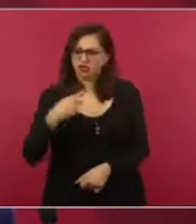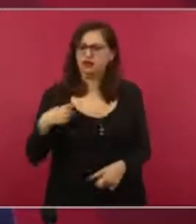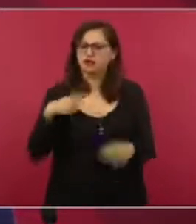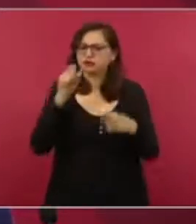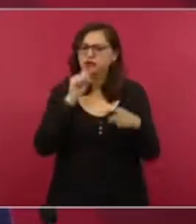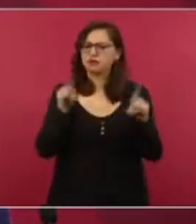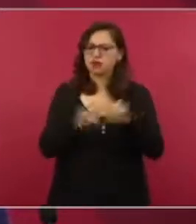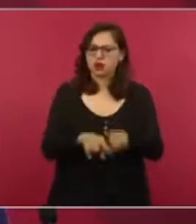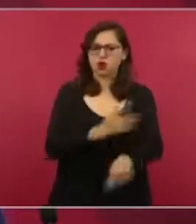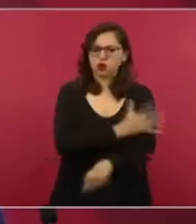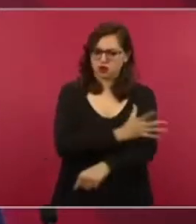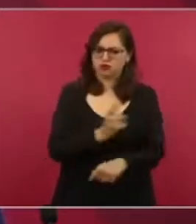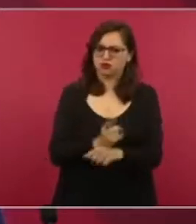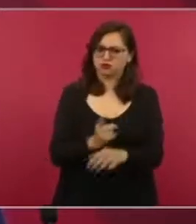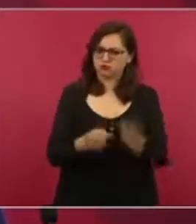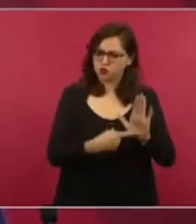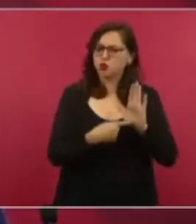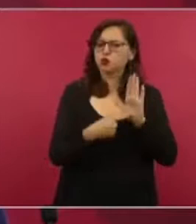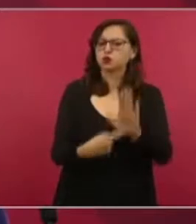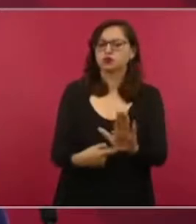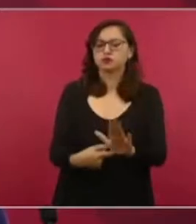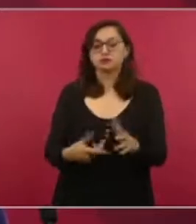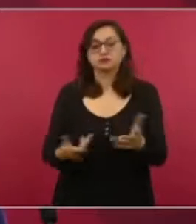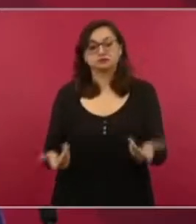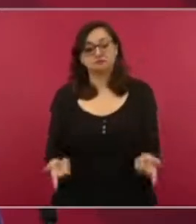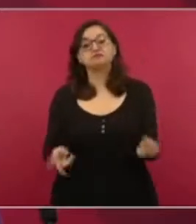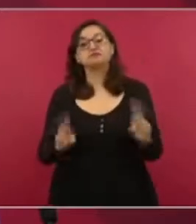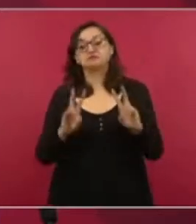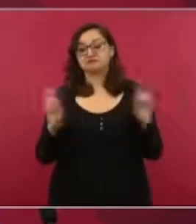Entonces es interesante